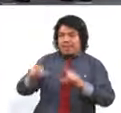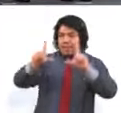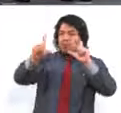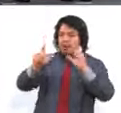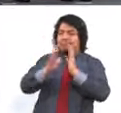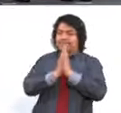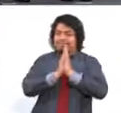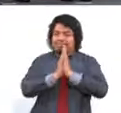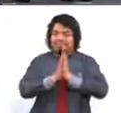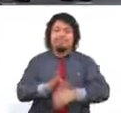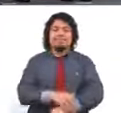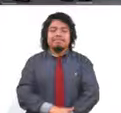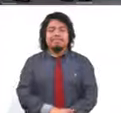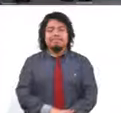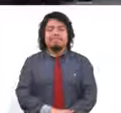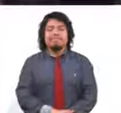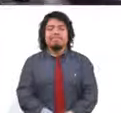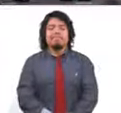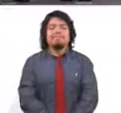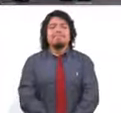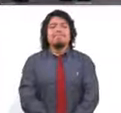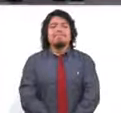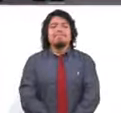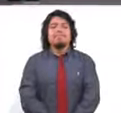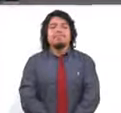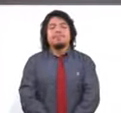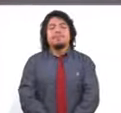una fotografía representativa de este acto, por favor.